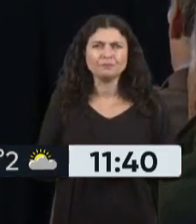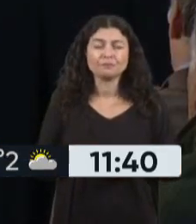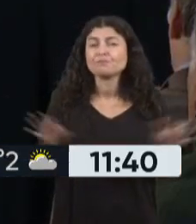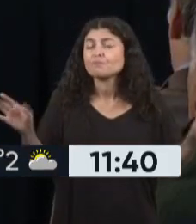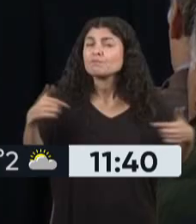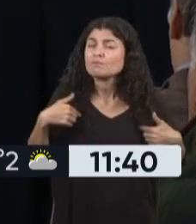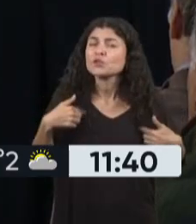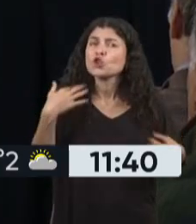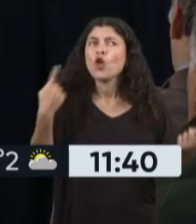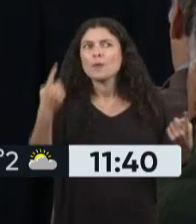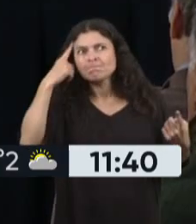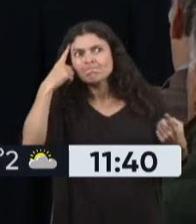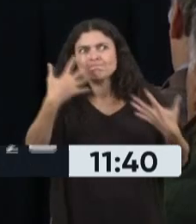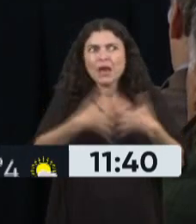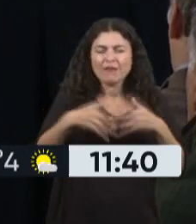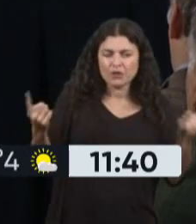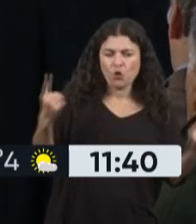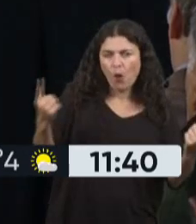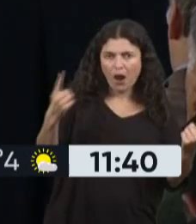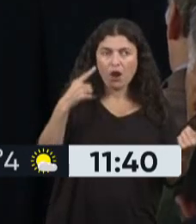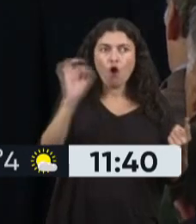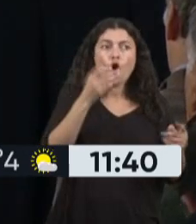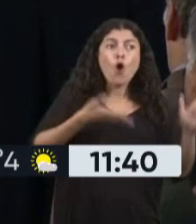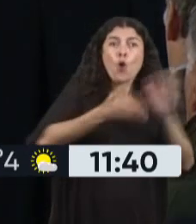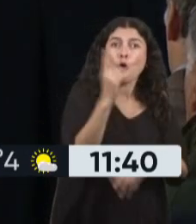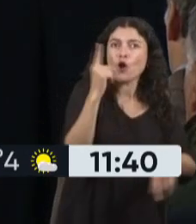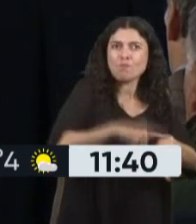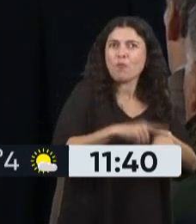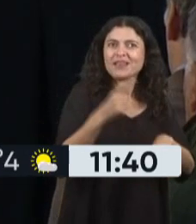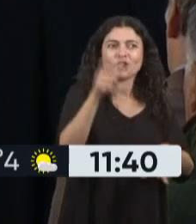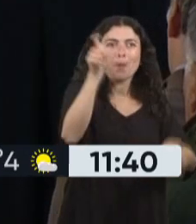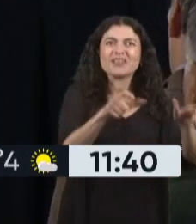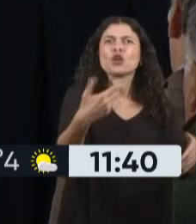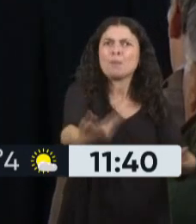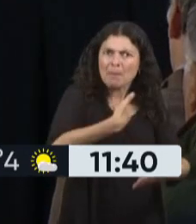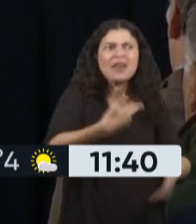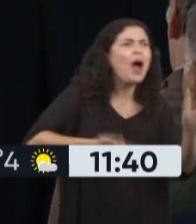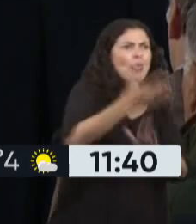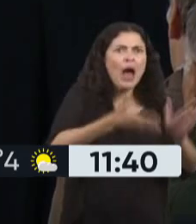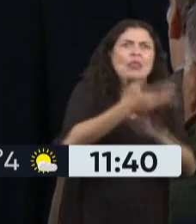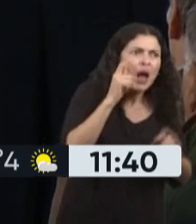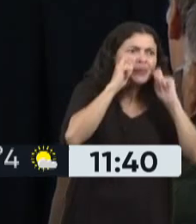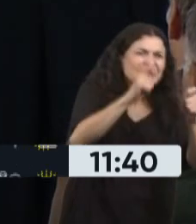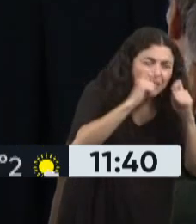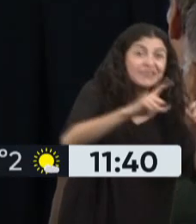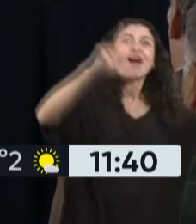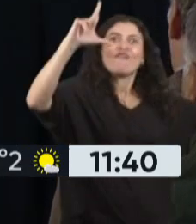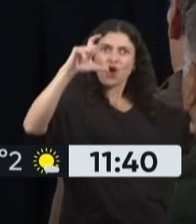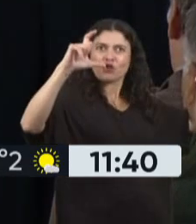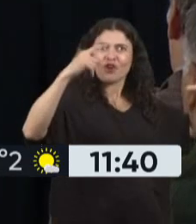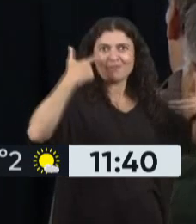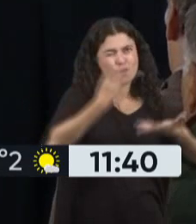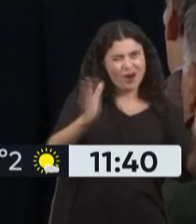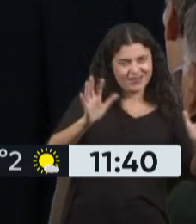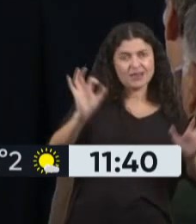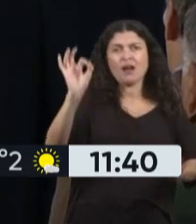yo tenía que elegir entre la foto linda que le gusta a la política o salvar vidas.